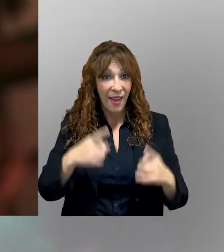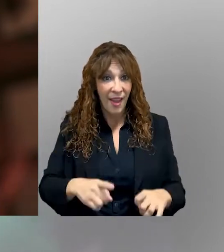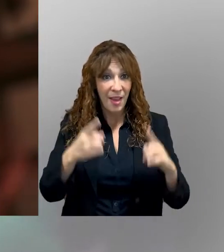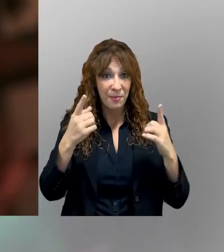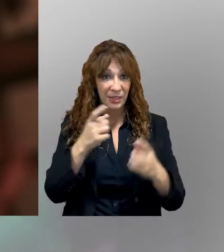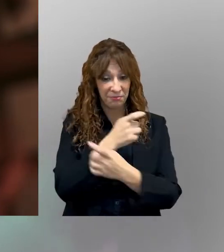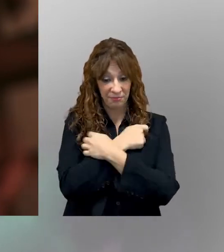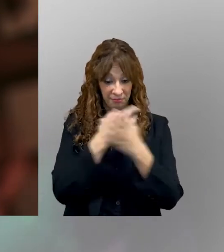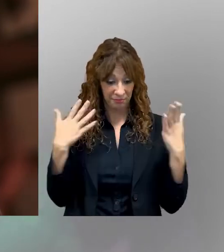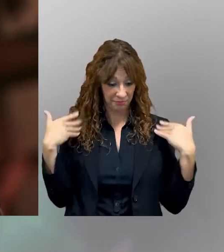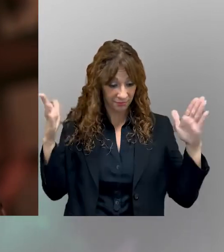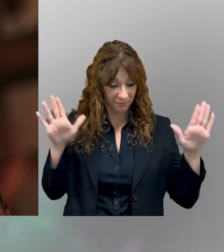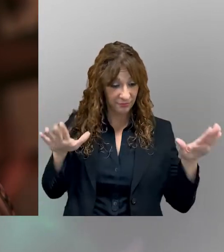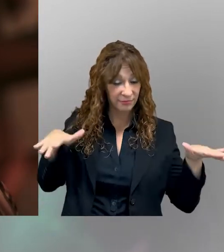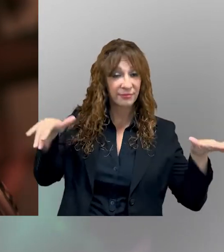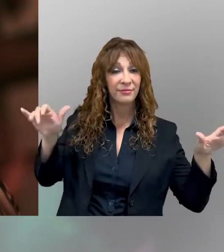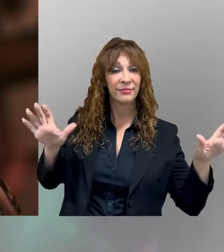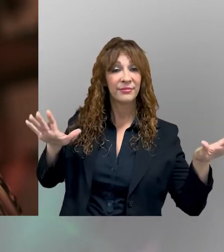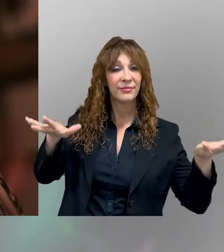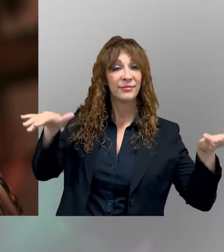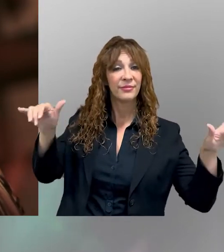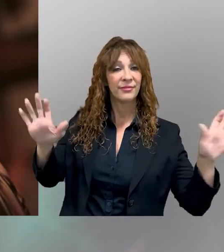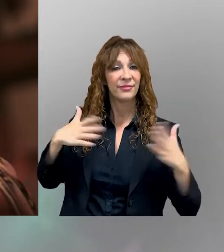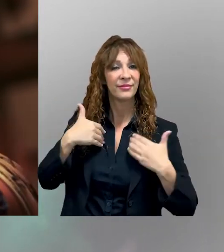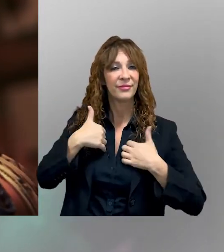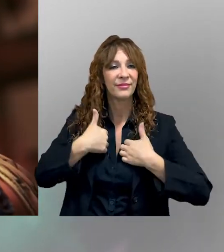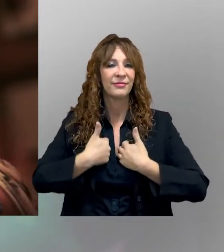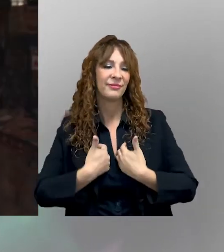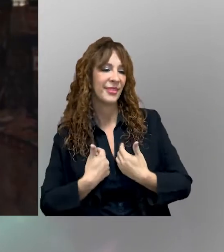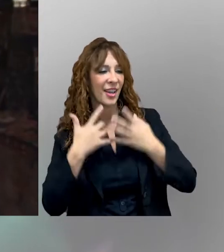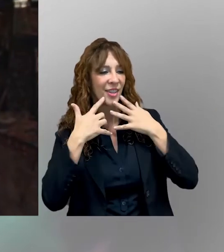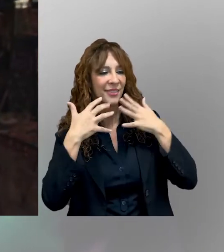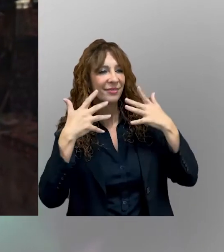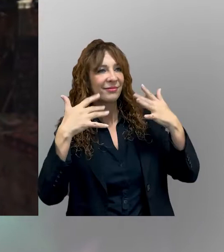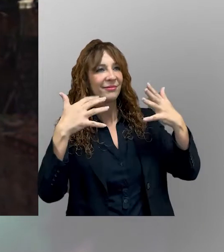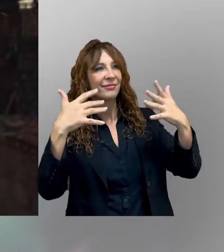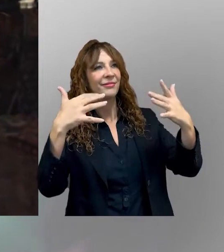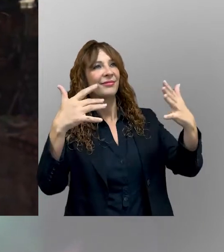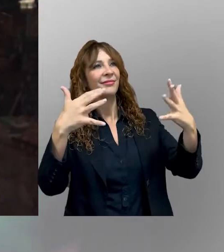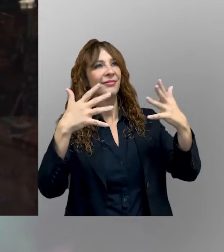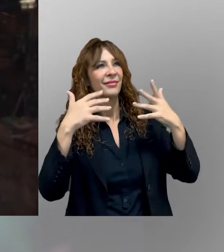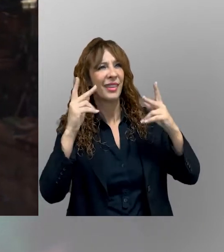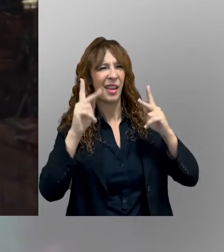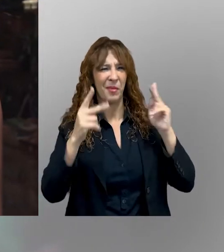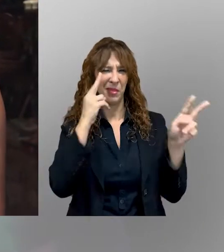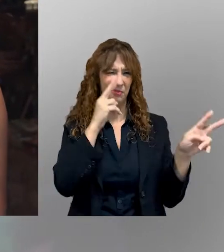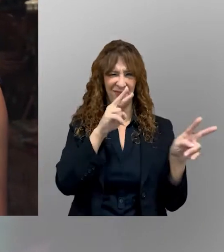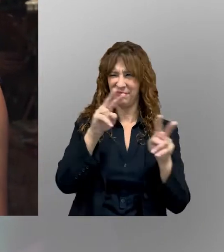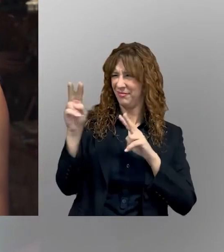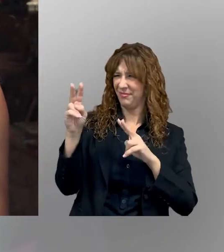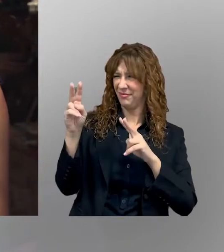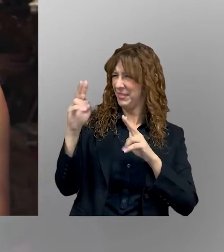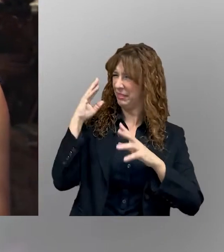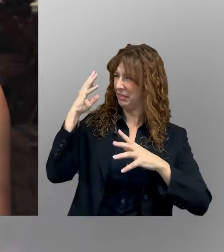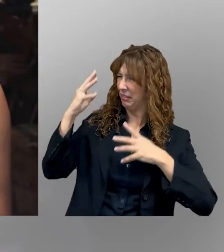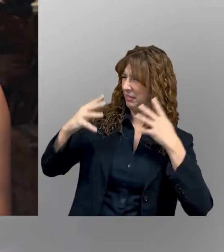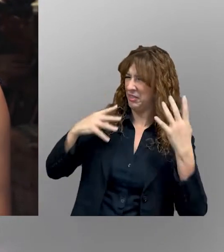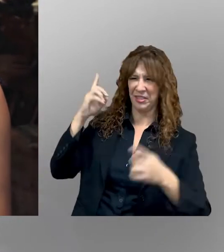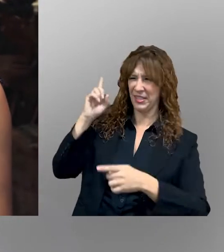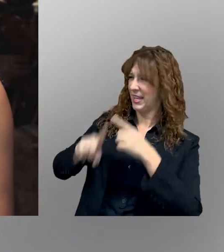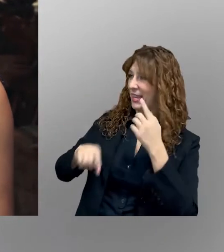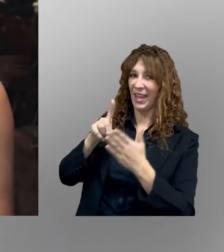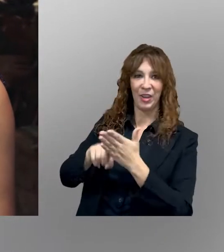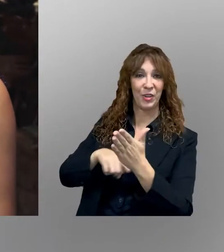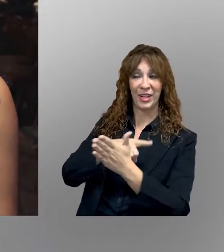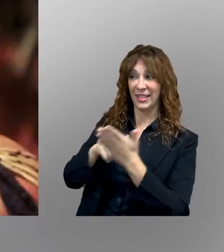de volar se pone a cantar. La gente se confunde, no pueden